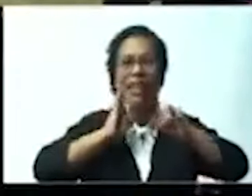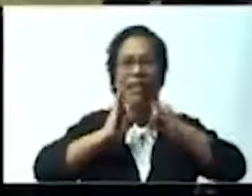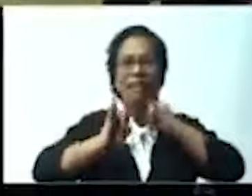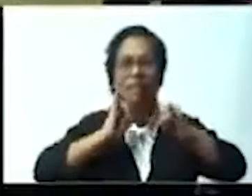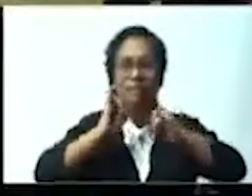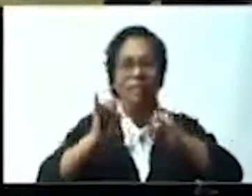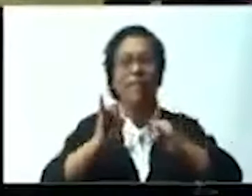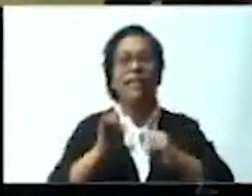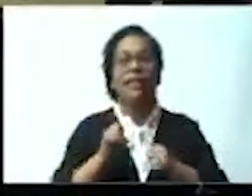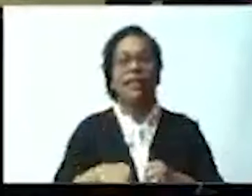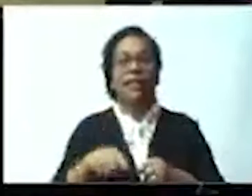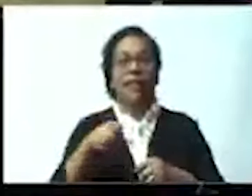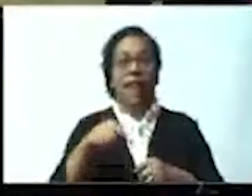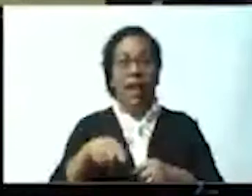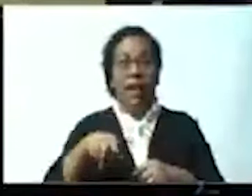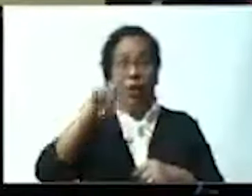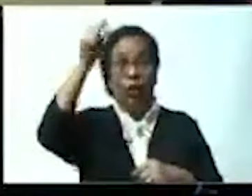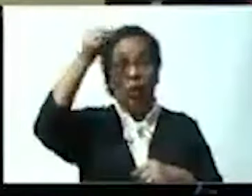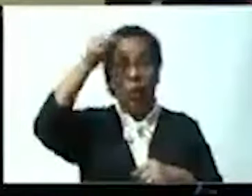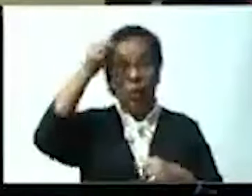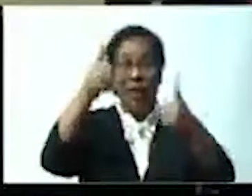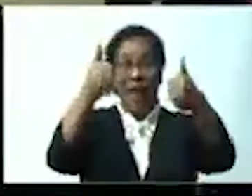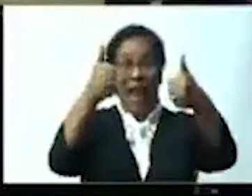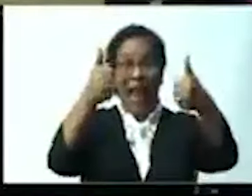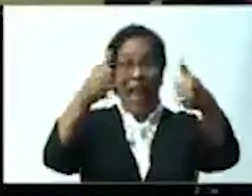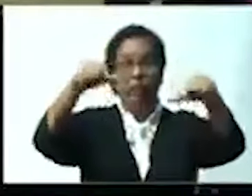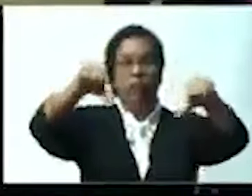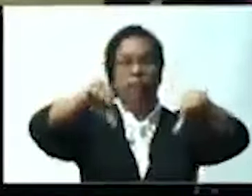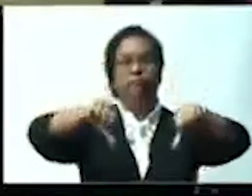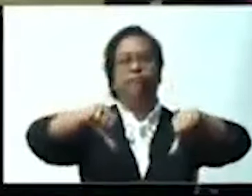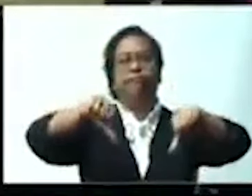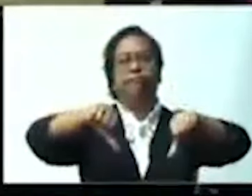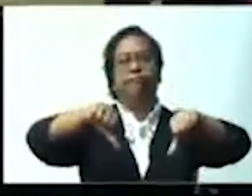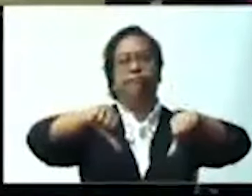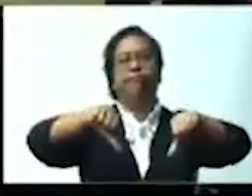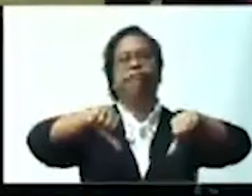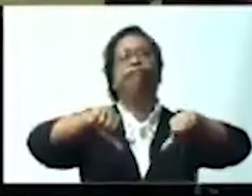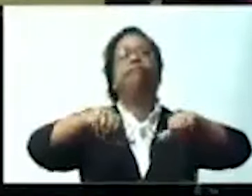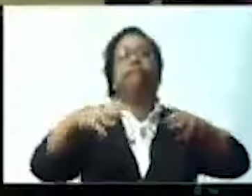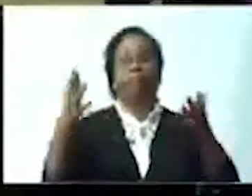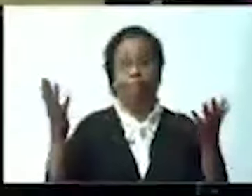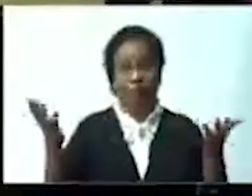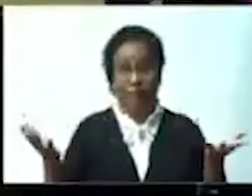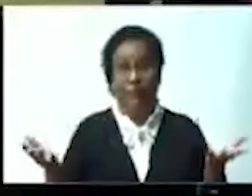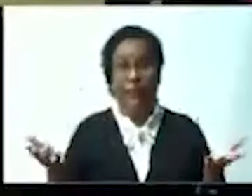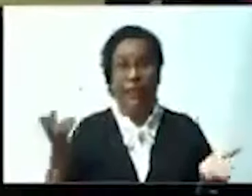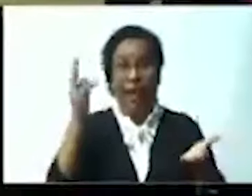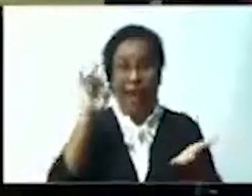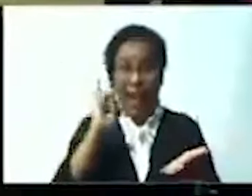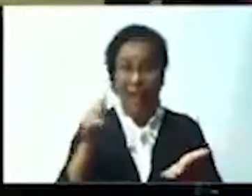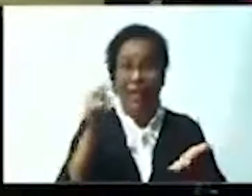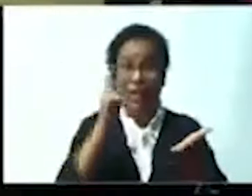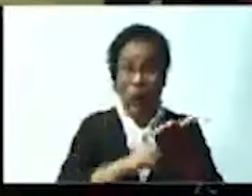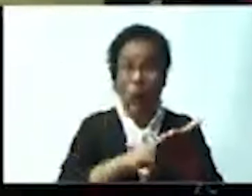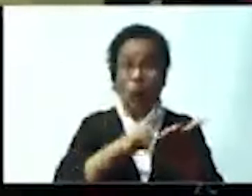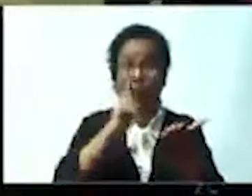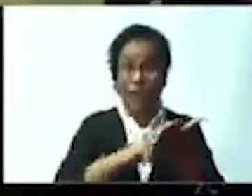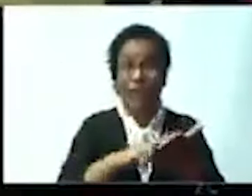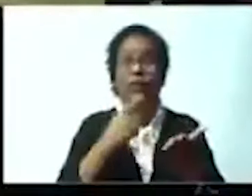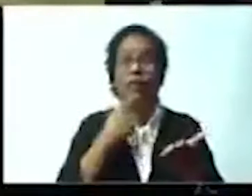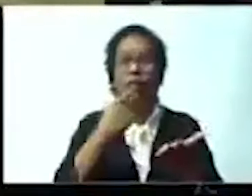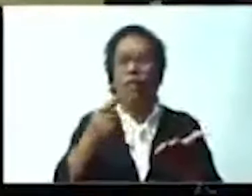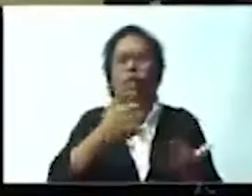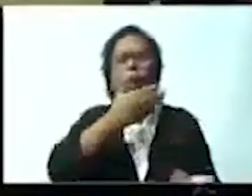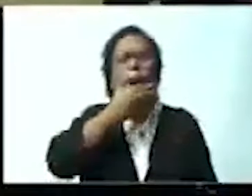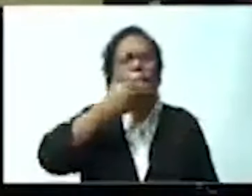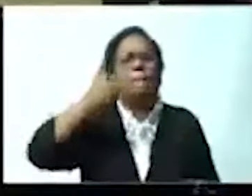venimos aquí al día de hoy a darle a un contrato que nos vendieron, que era lo mejor, y para hacer